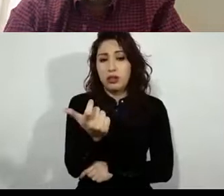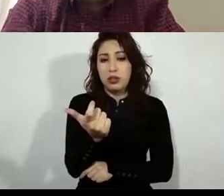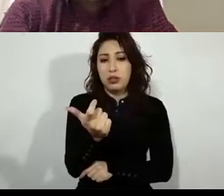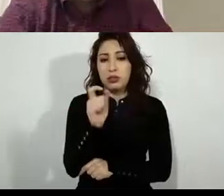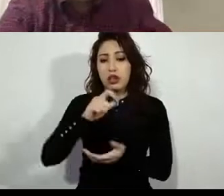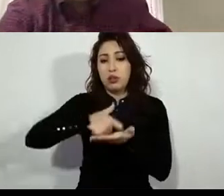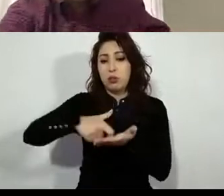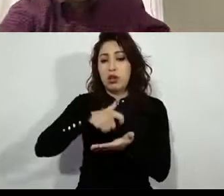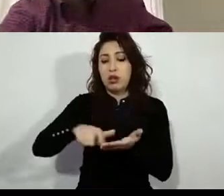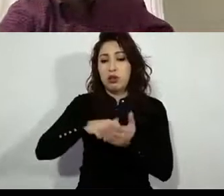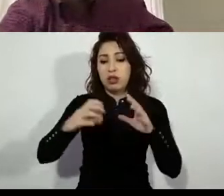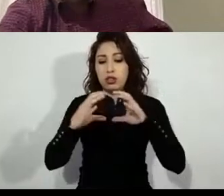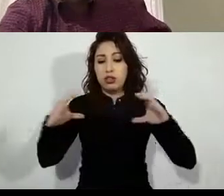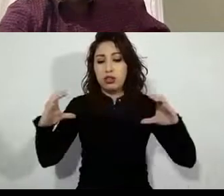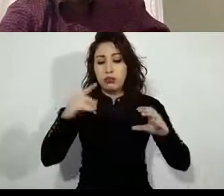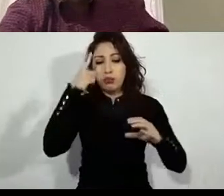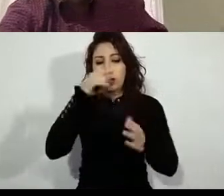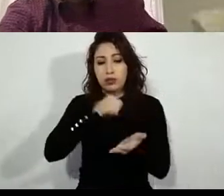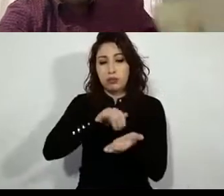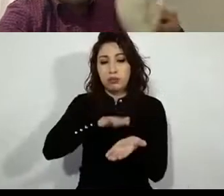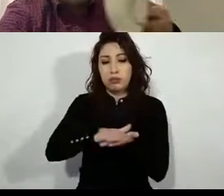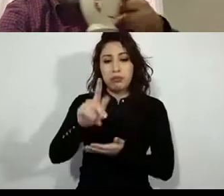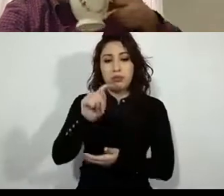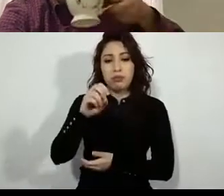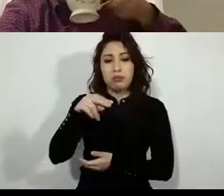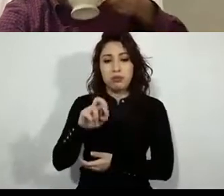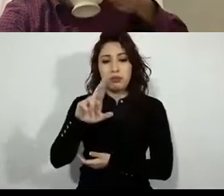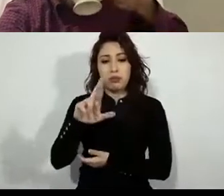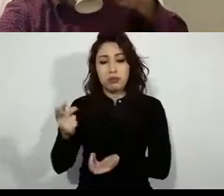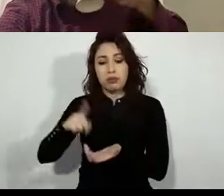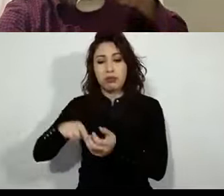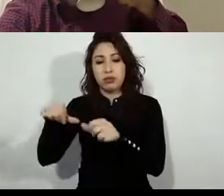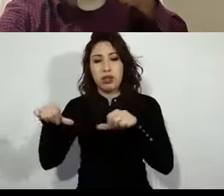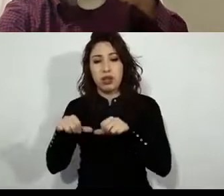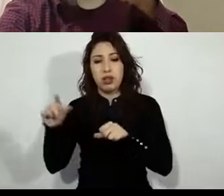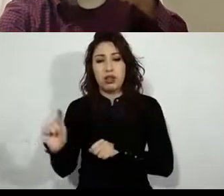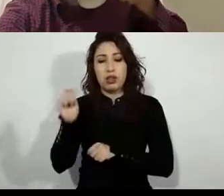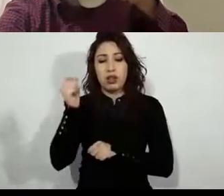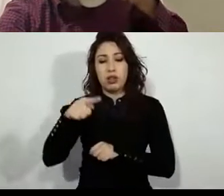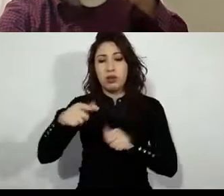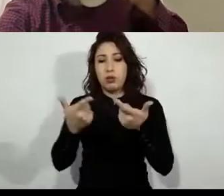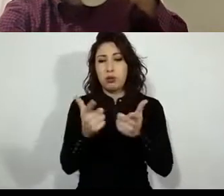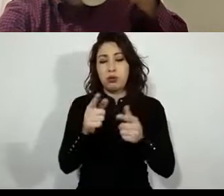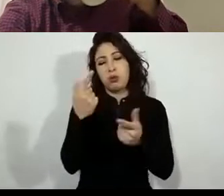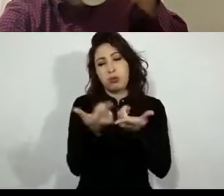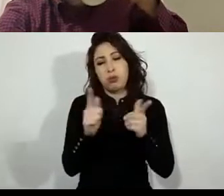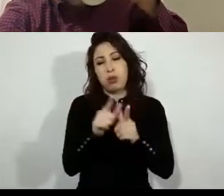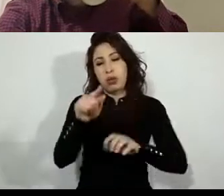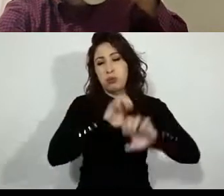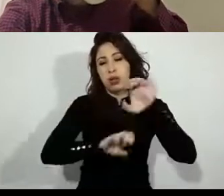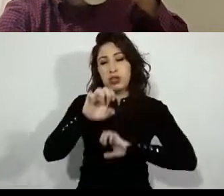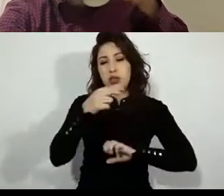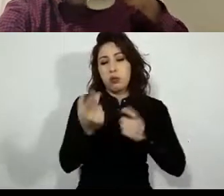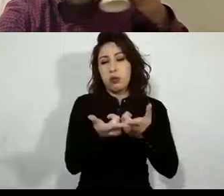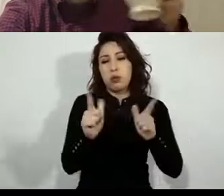Toner a Tecnologías de la Información Grupo 85 SADCB, en lugar de realizarlo a